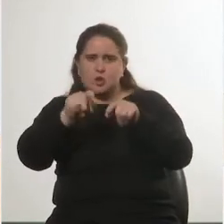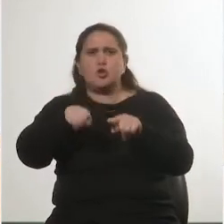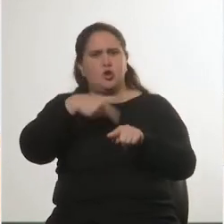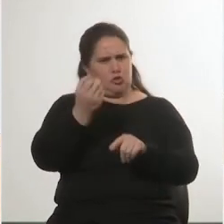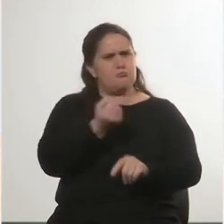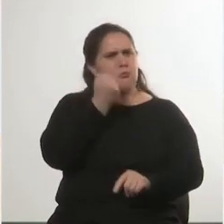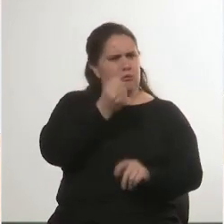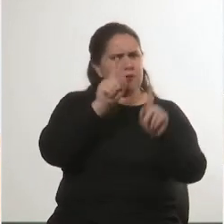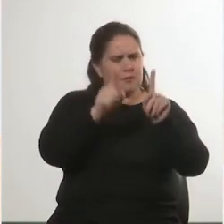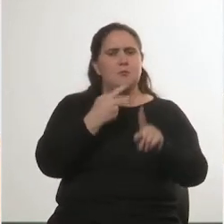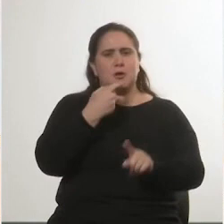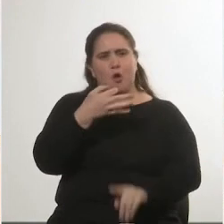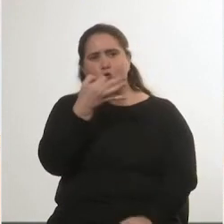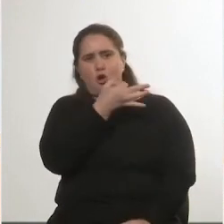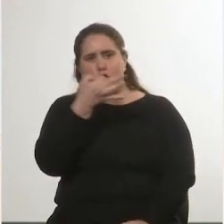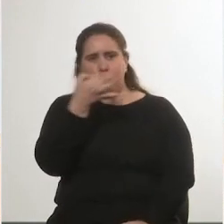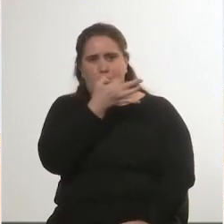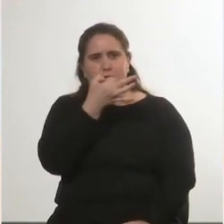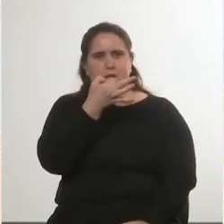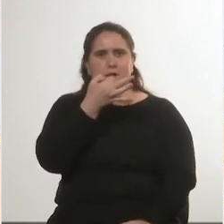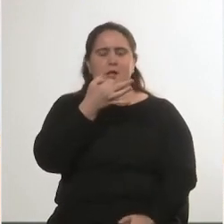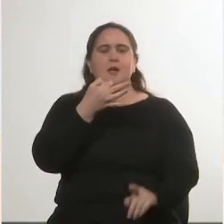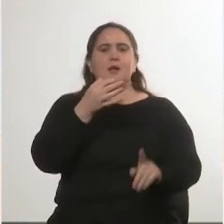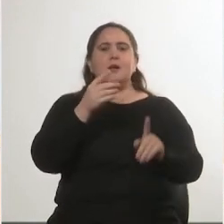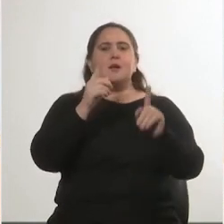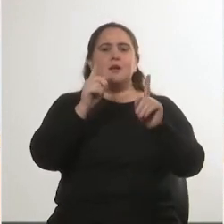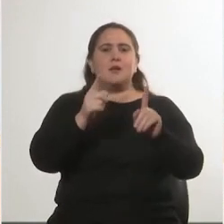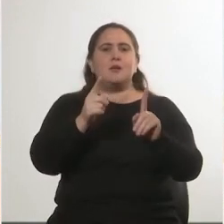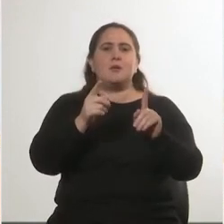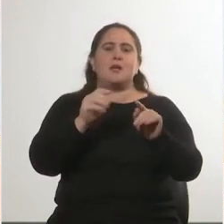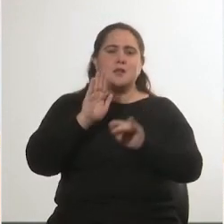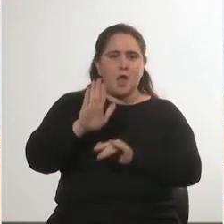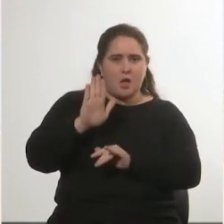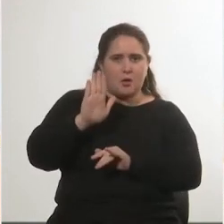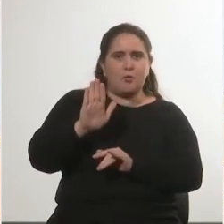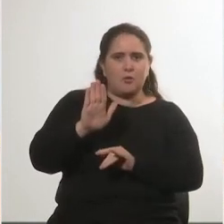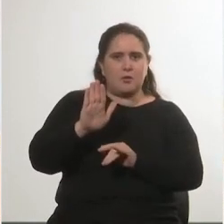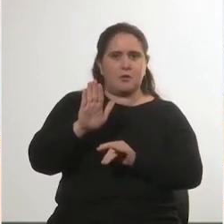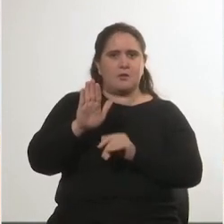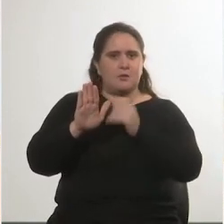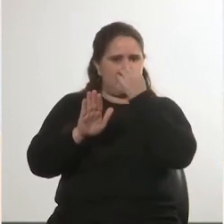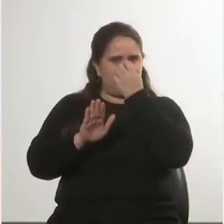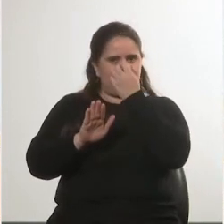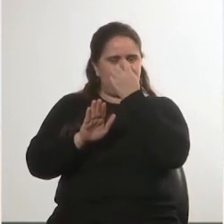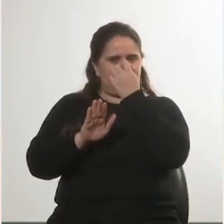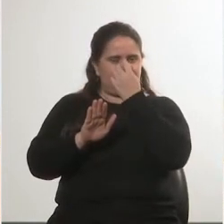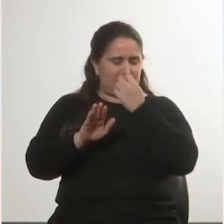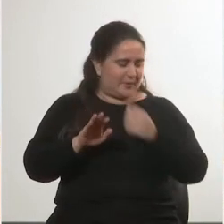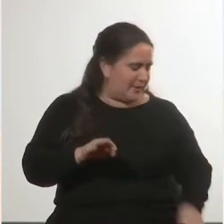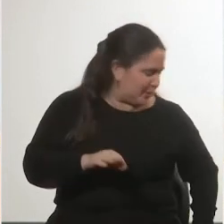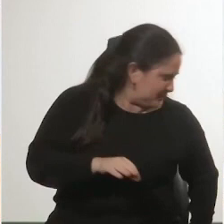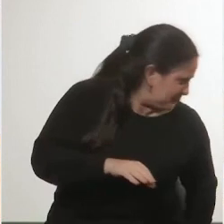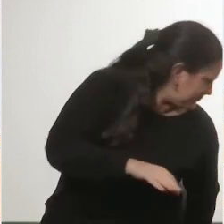también gravísimos, como el de la droga, el de endeudamiento también, y temas